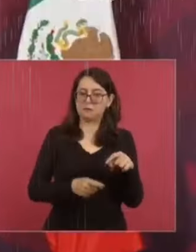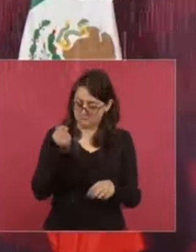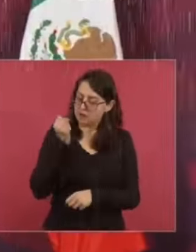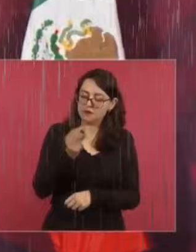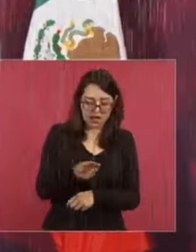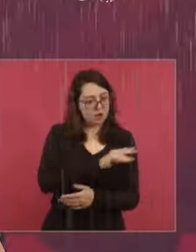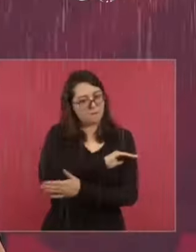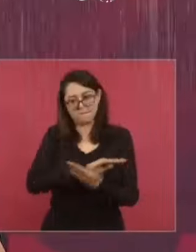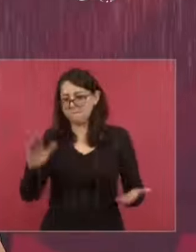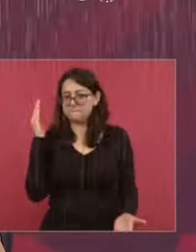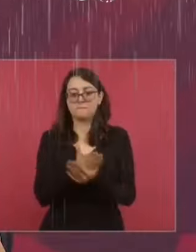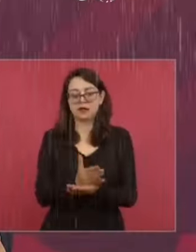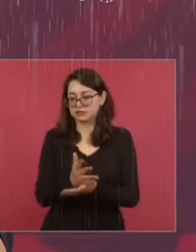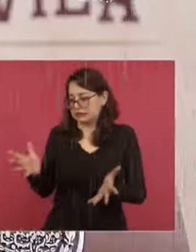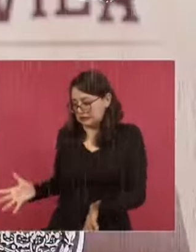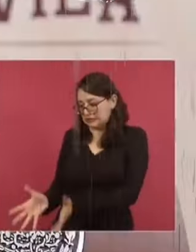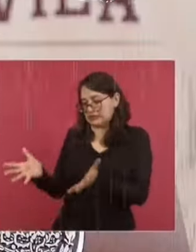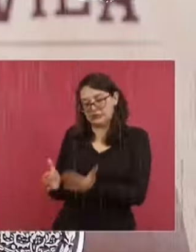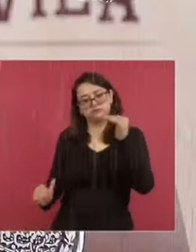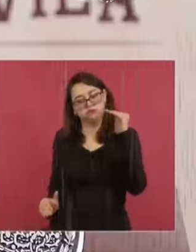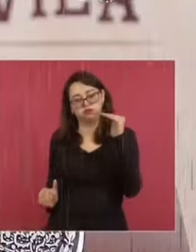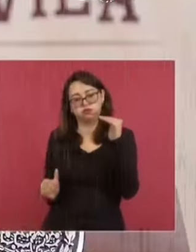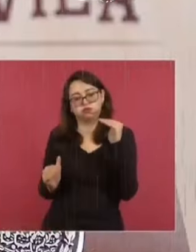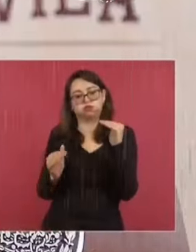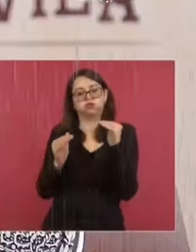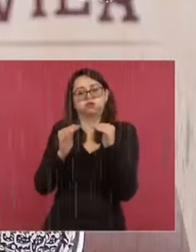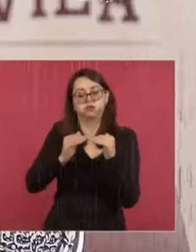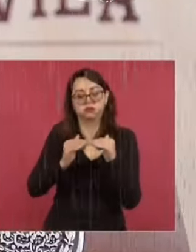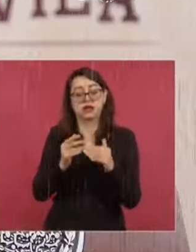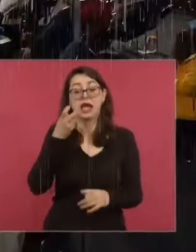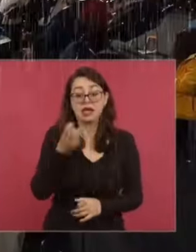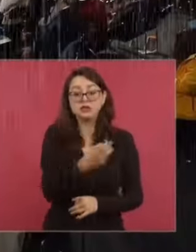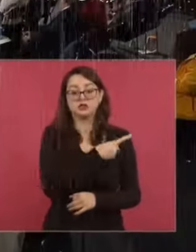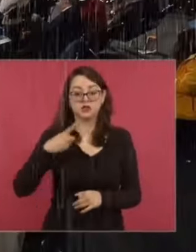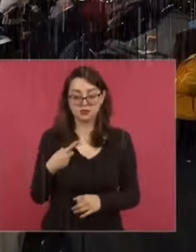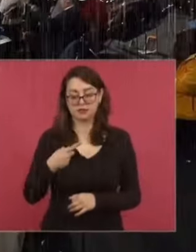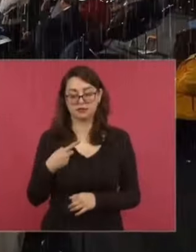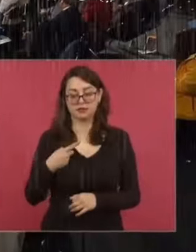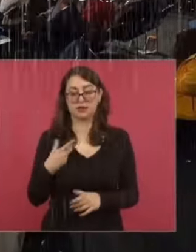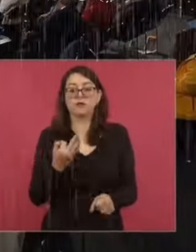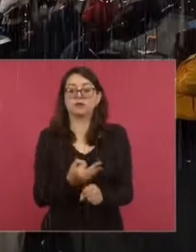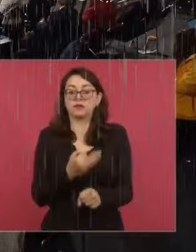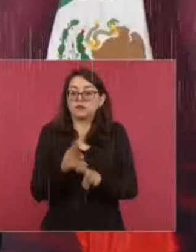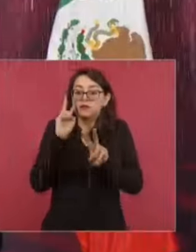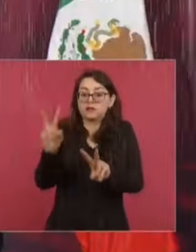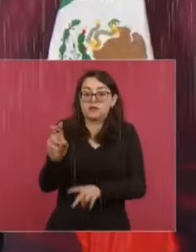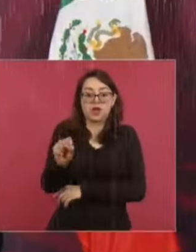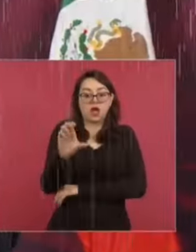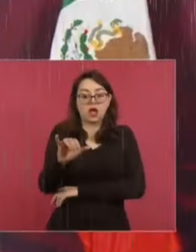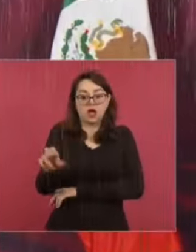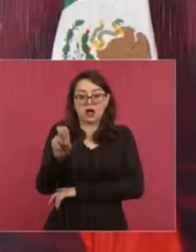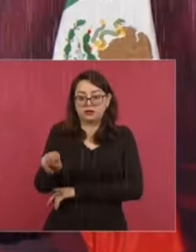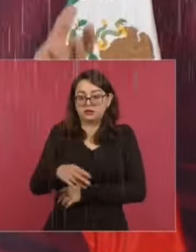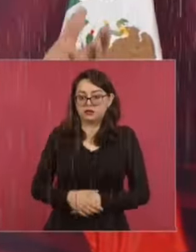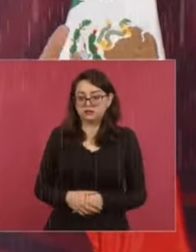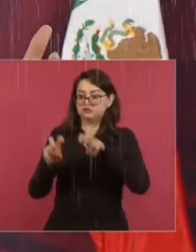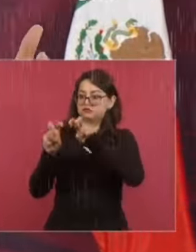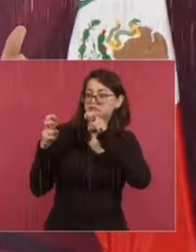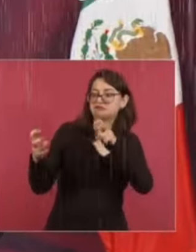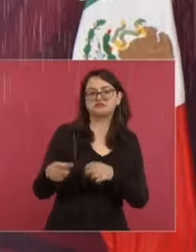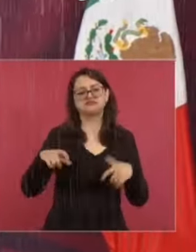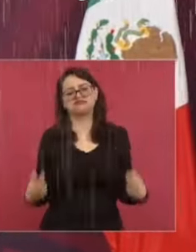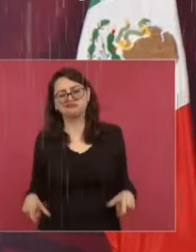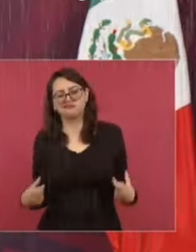necesitados? Arriba los de abajo y abajo los privilegios. Esto que estamos viendo con la Corte, ¿cómo 700 mil pesos